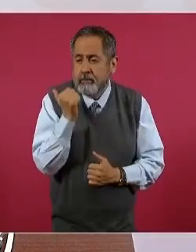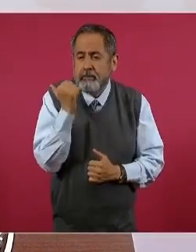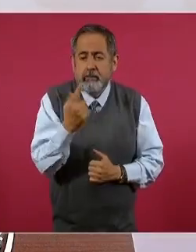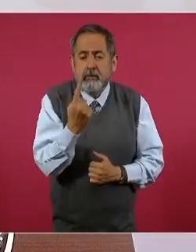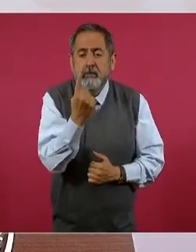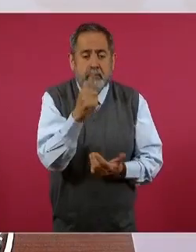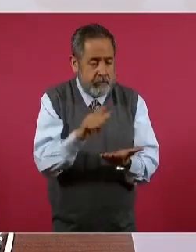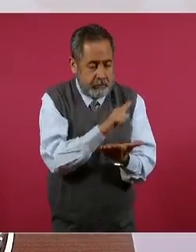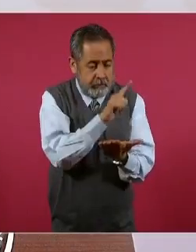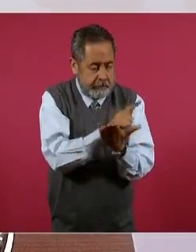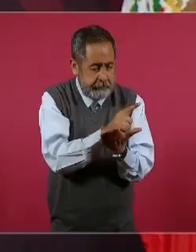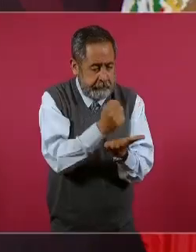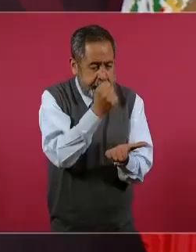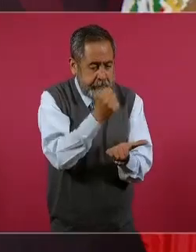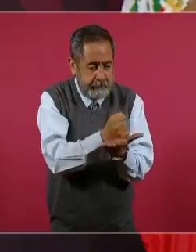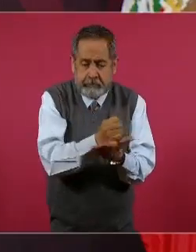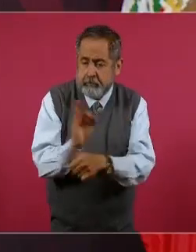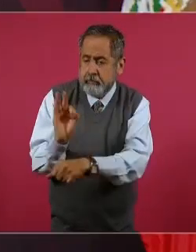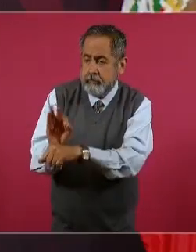leyes que se hayan aprobado